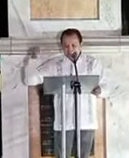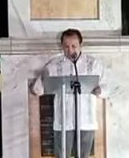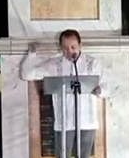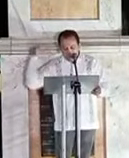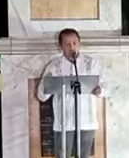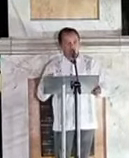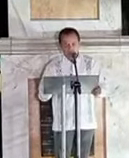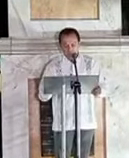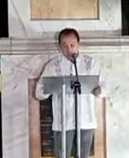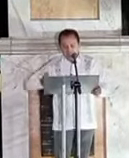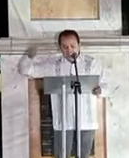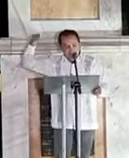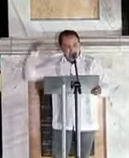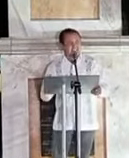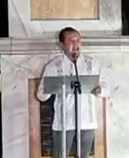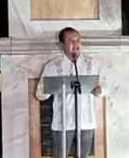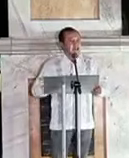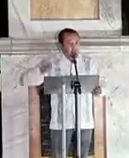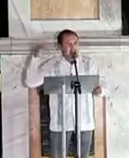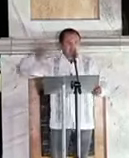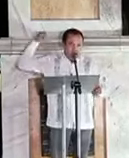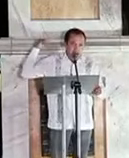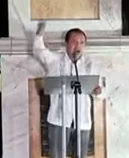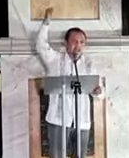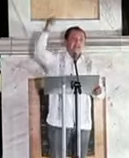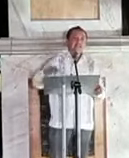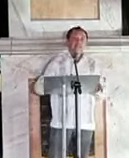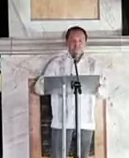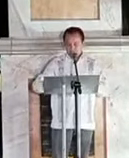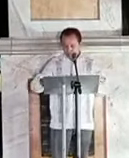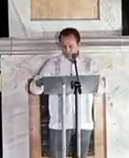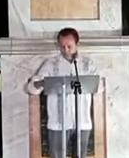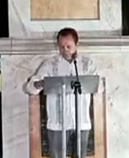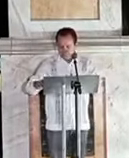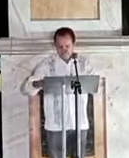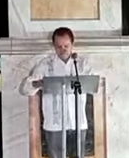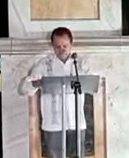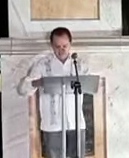este 6 de junio y la esperanza va a continuar.